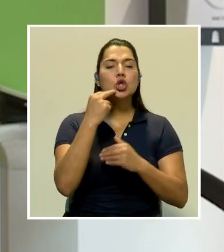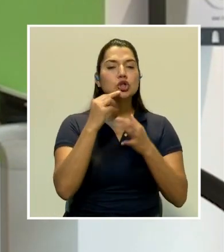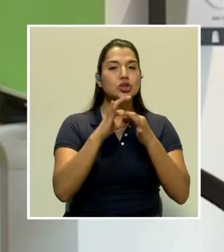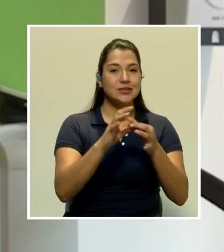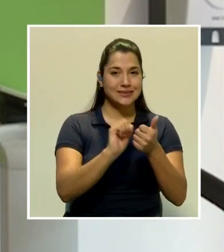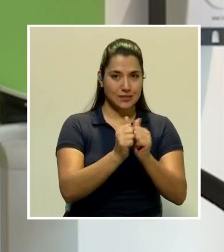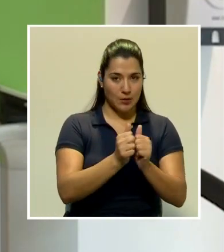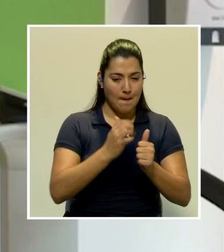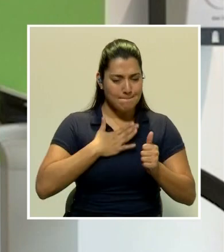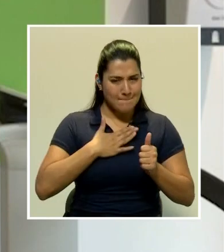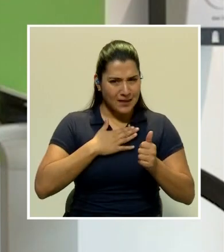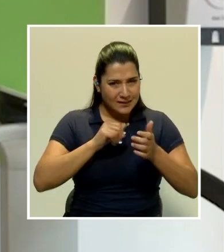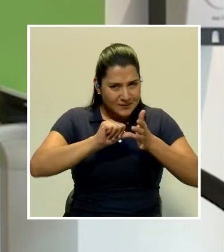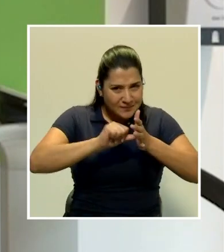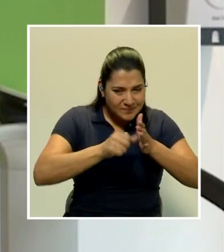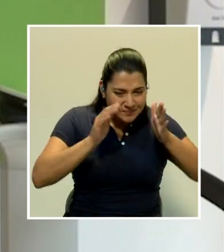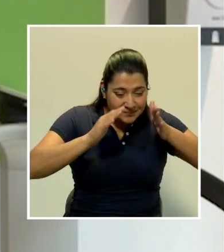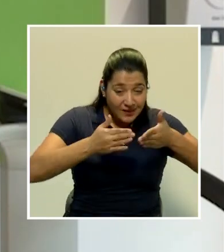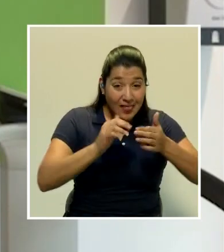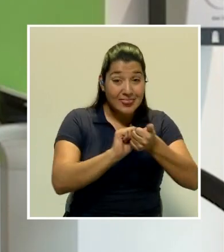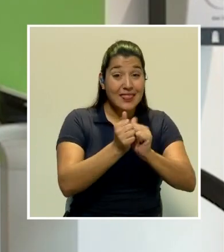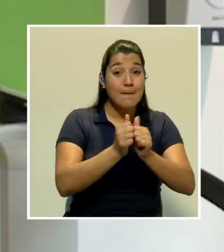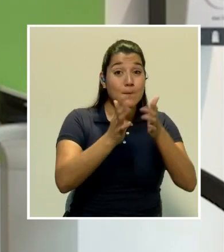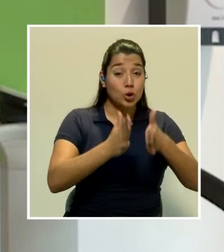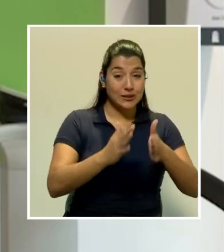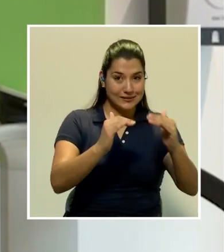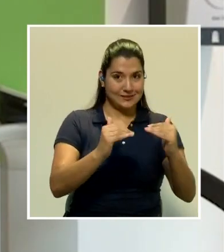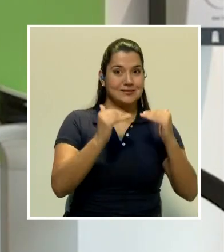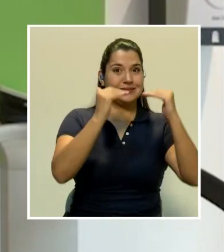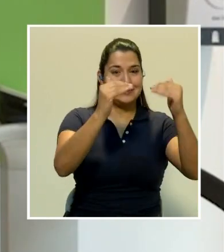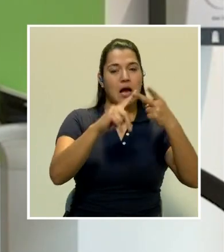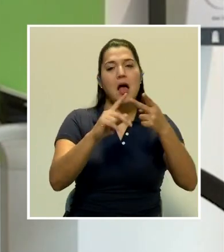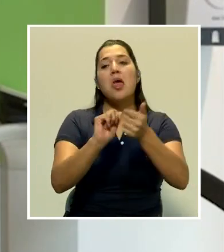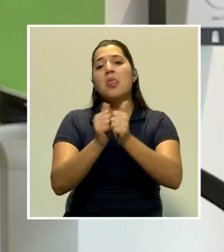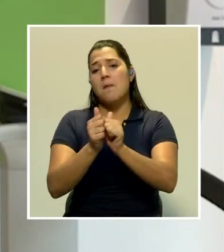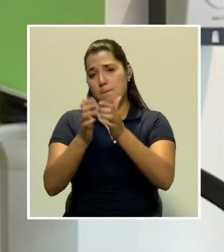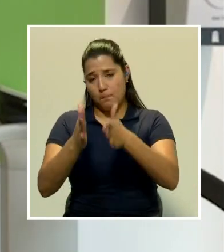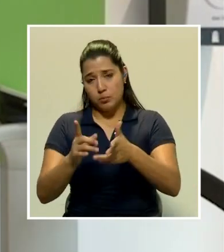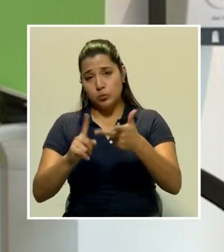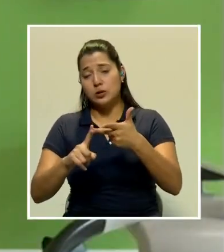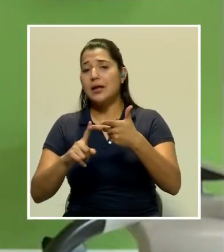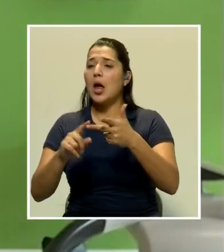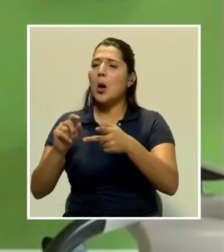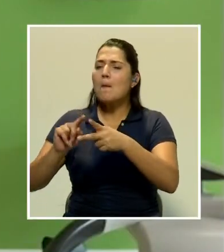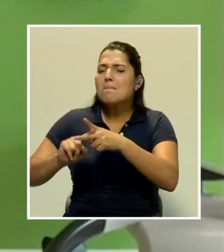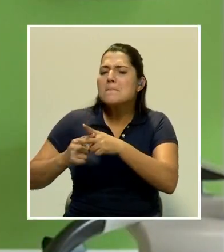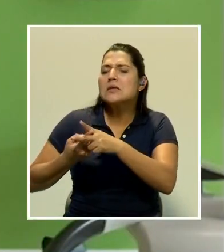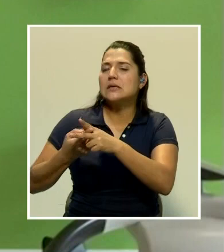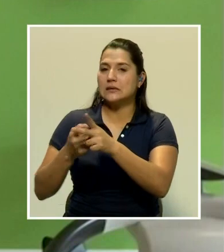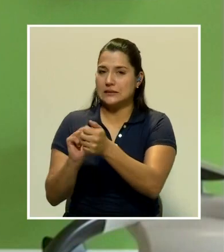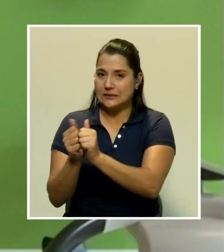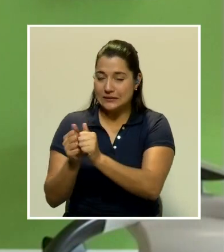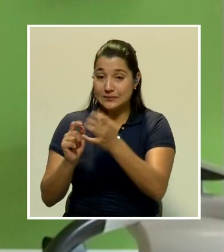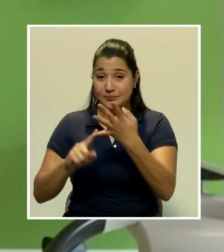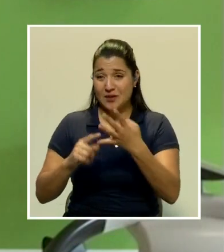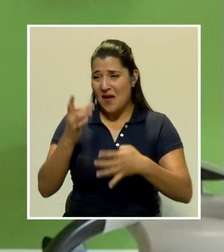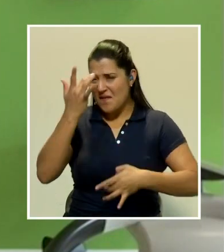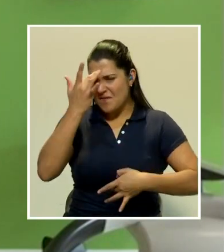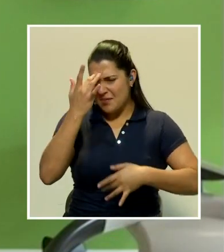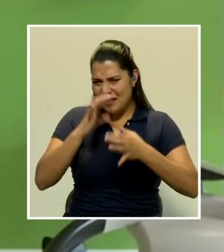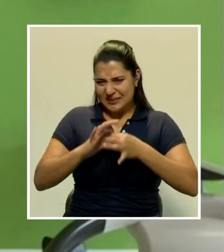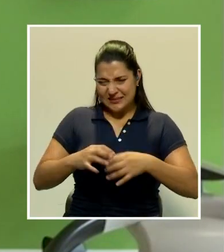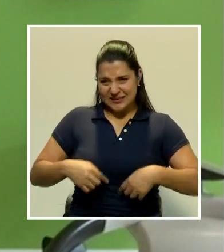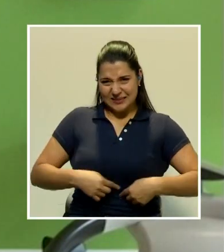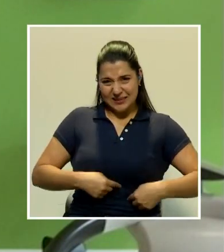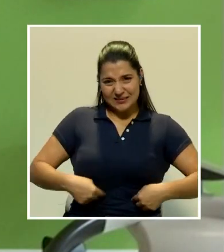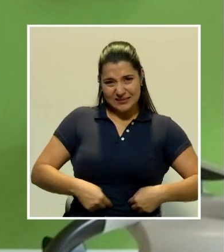Mi énfasis son deportistas de alto rendimiento, deportistas amateur, enfermedades gastrointestinales como